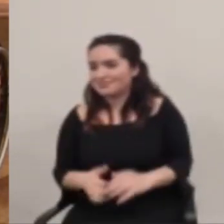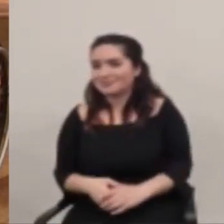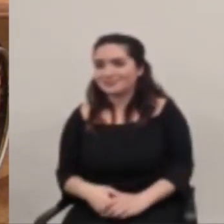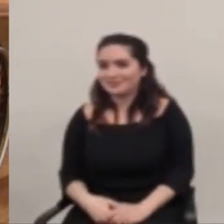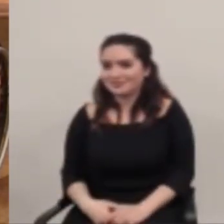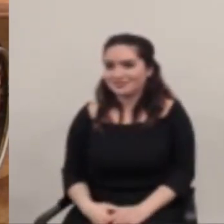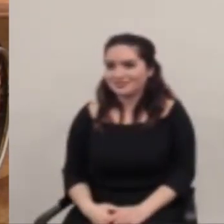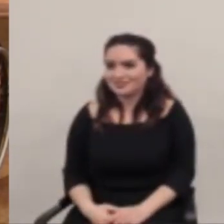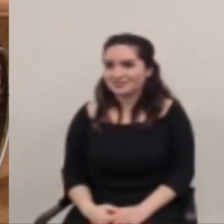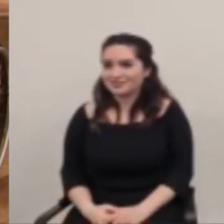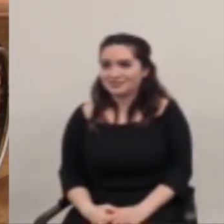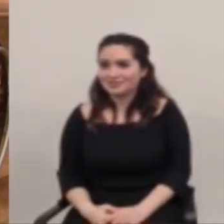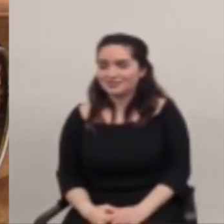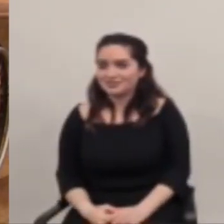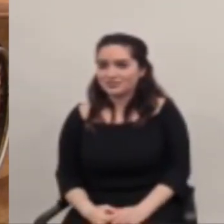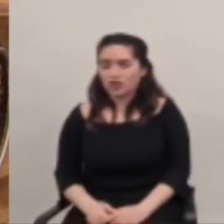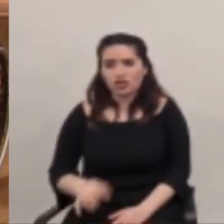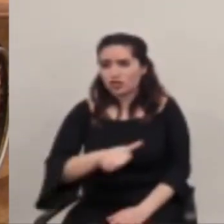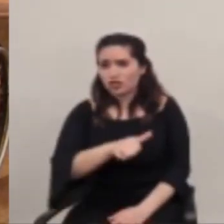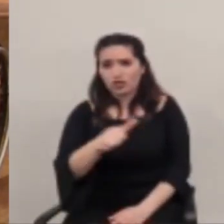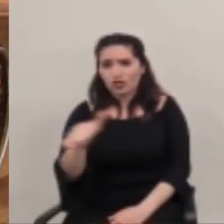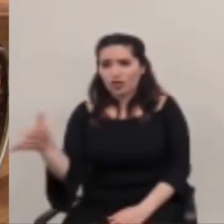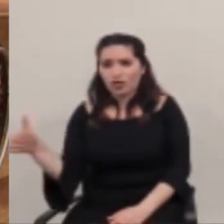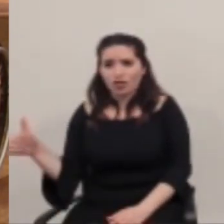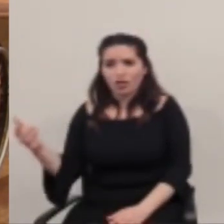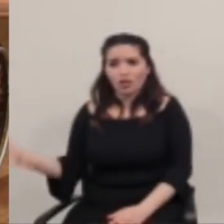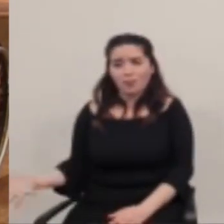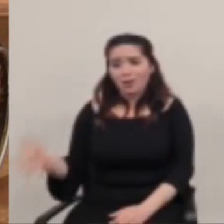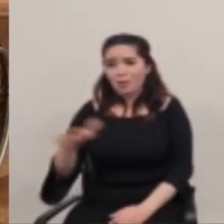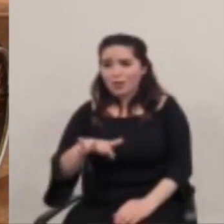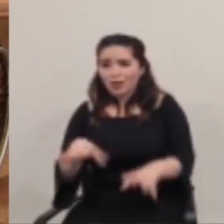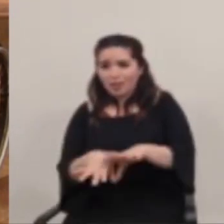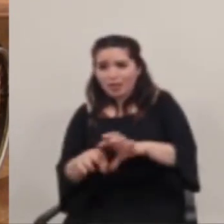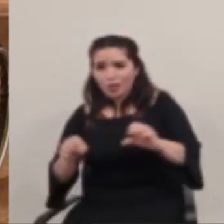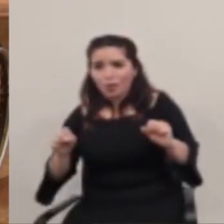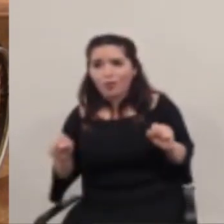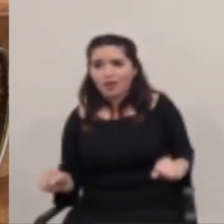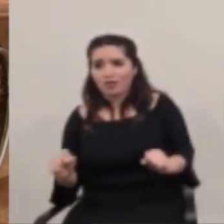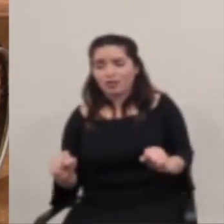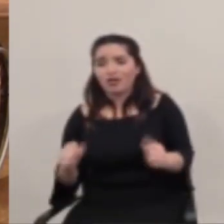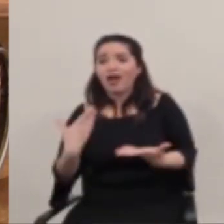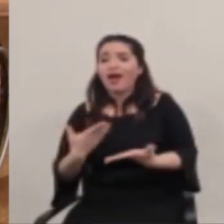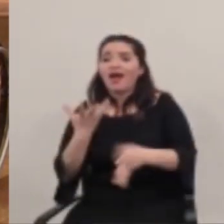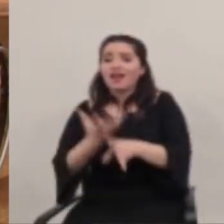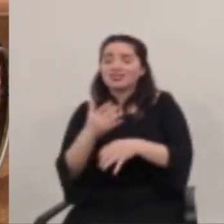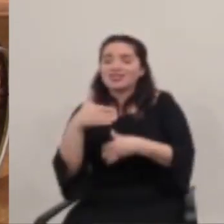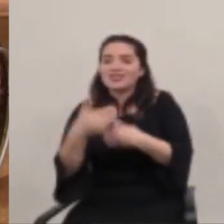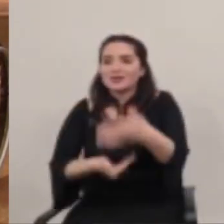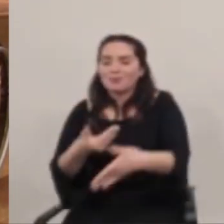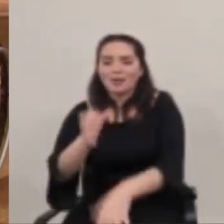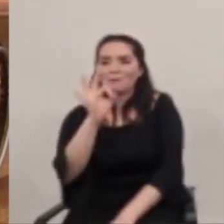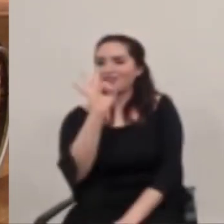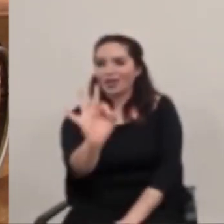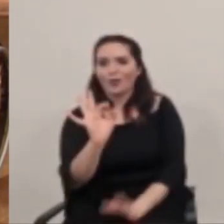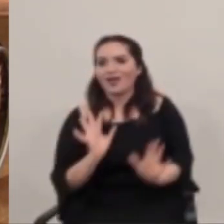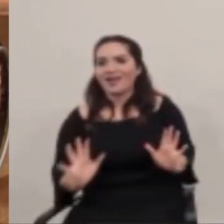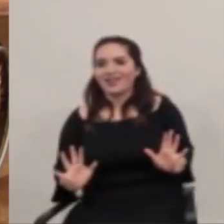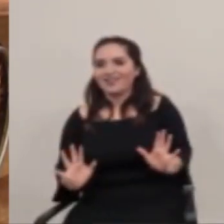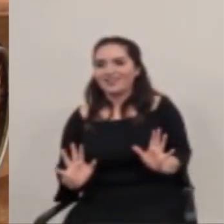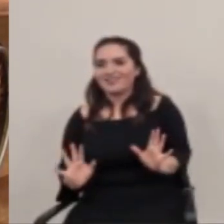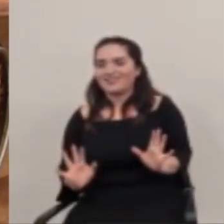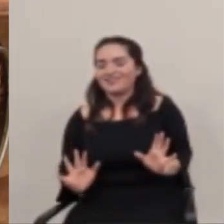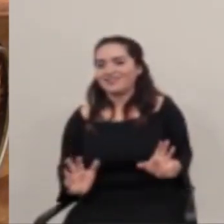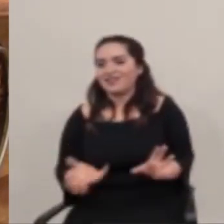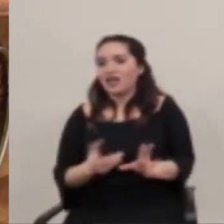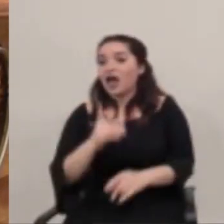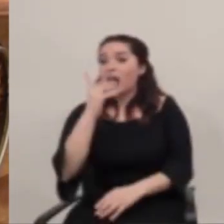¿no? Todos estamos más o menos de acuerdo en que hubo un desempeño espectacular, ¿no es cierto? Hay un